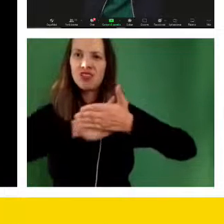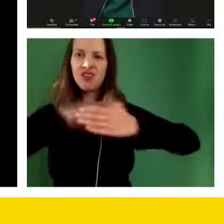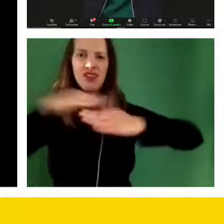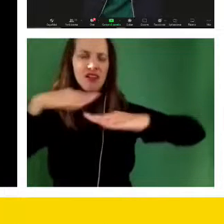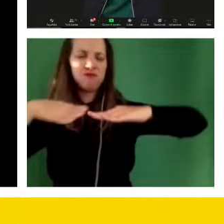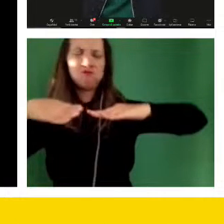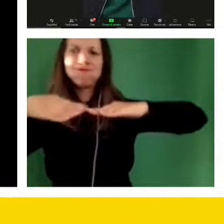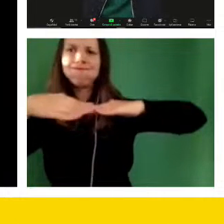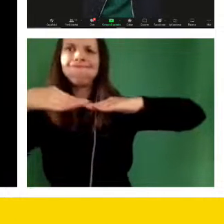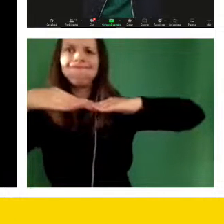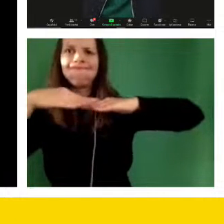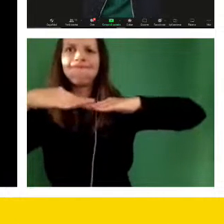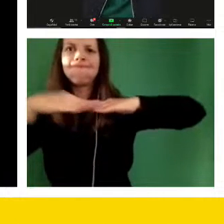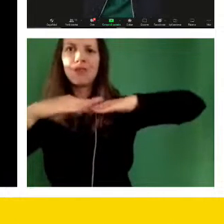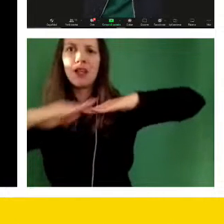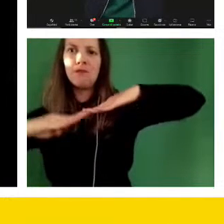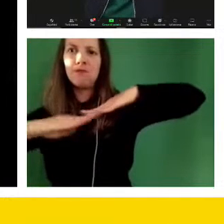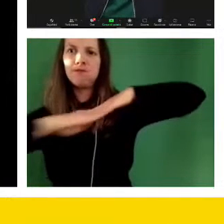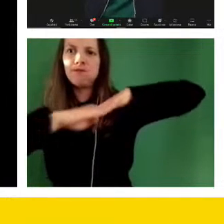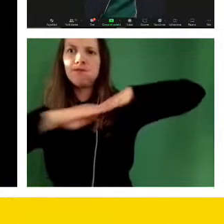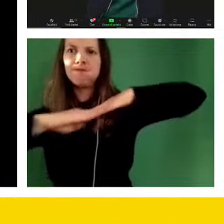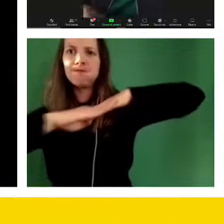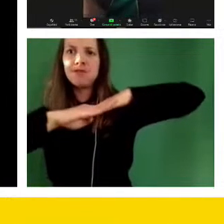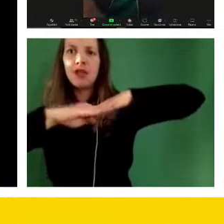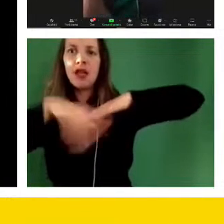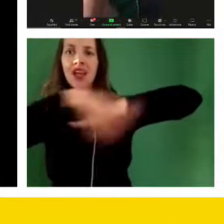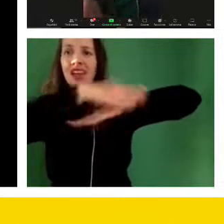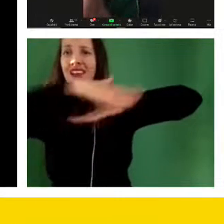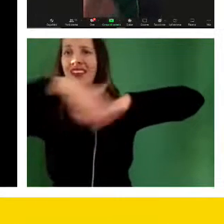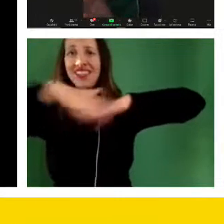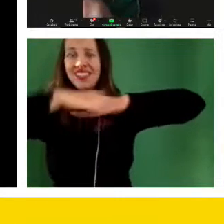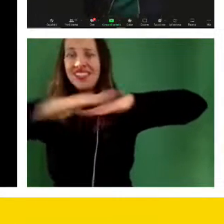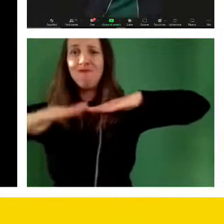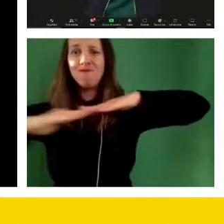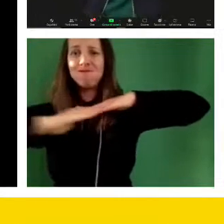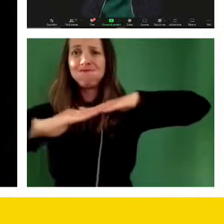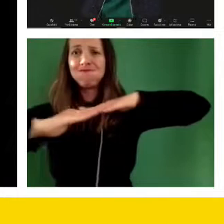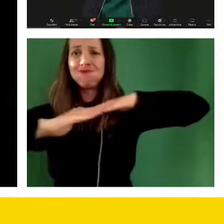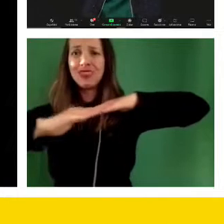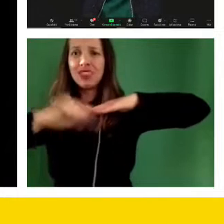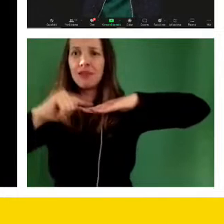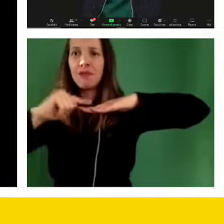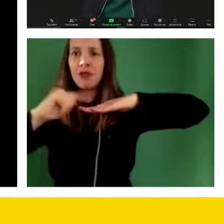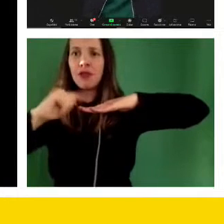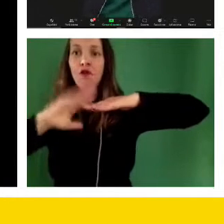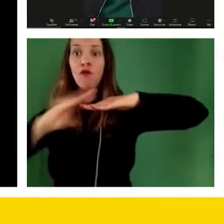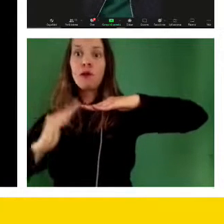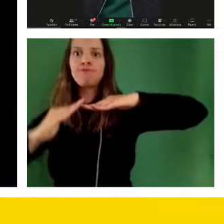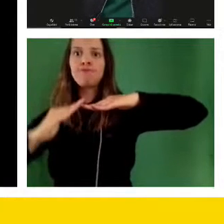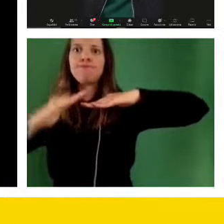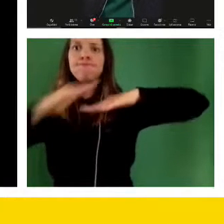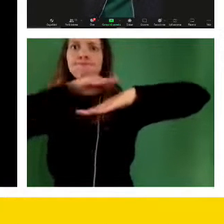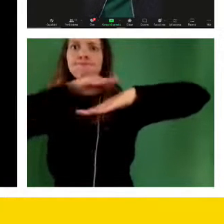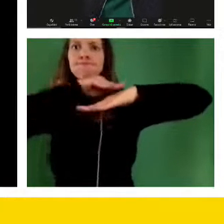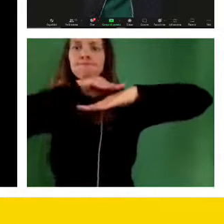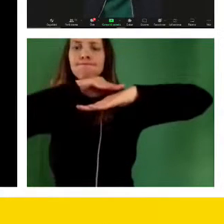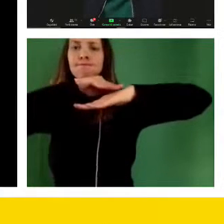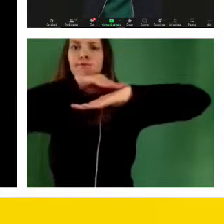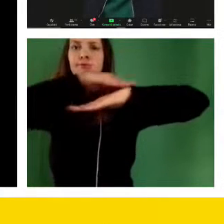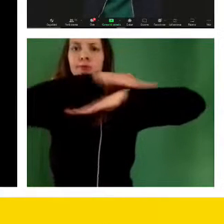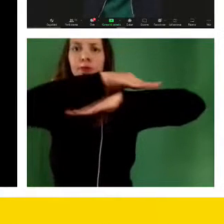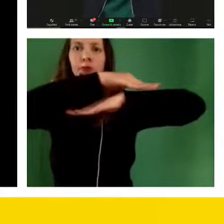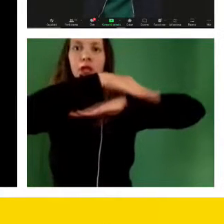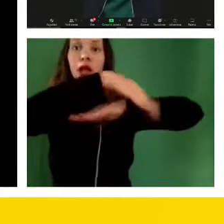paso por la vereda normal, de poner una rampa que te baja directamente hacia la avenida, que es una avenida